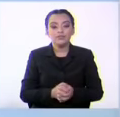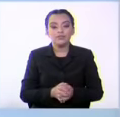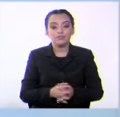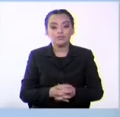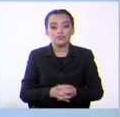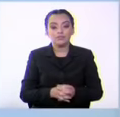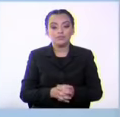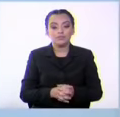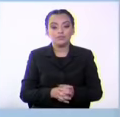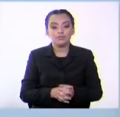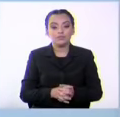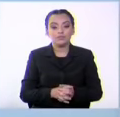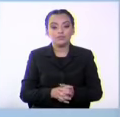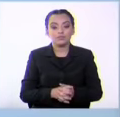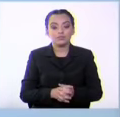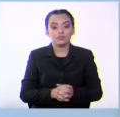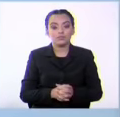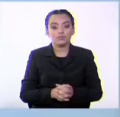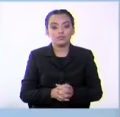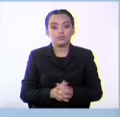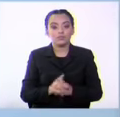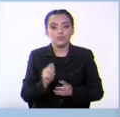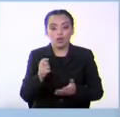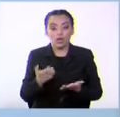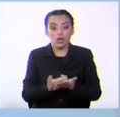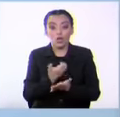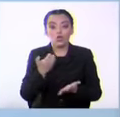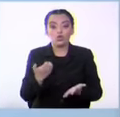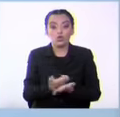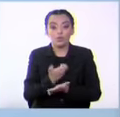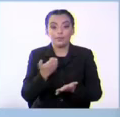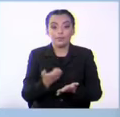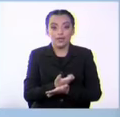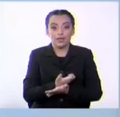porque la economía y la ecología,